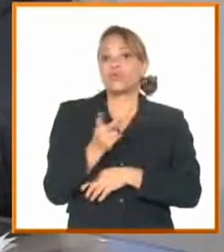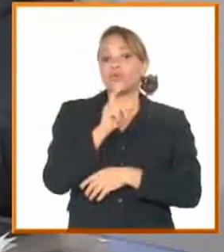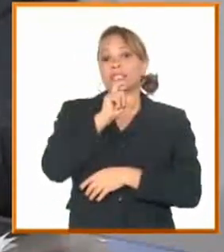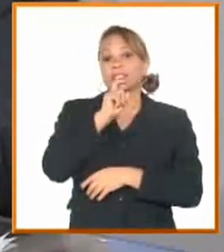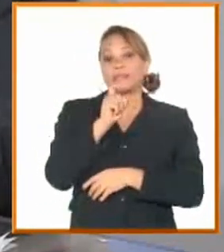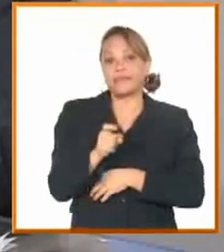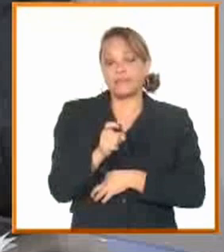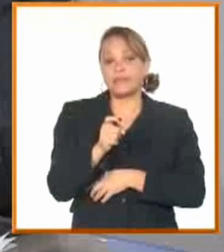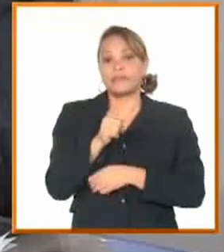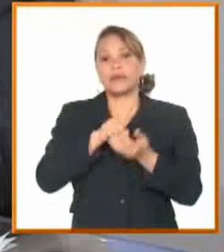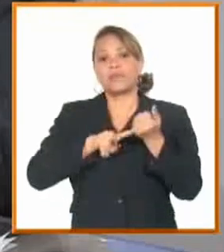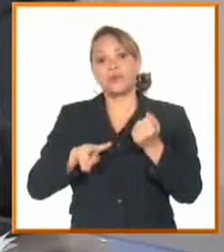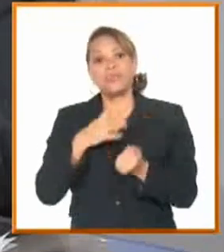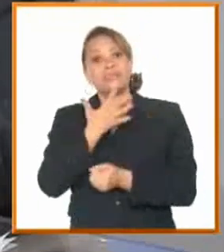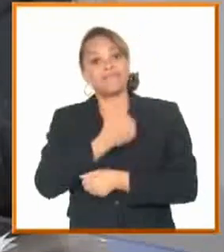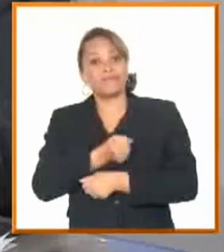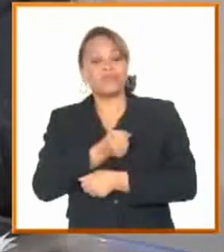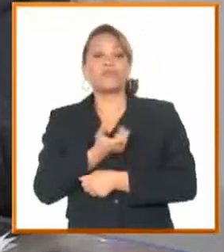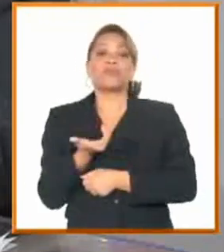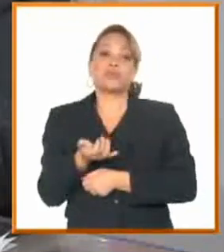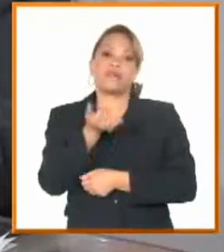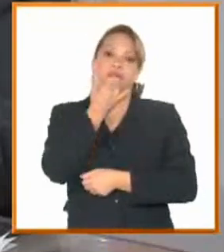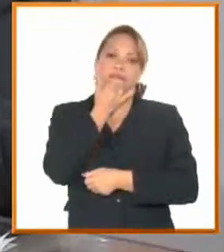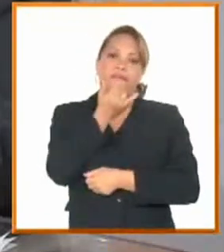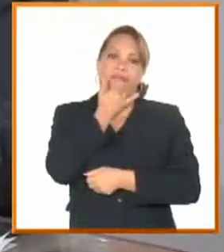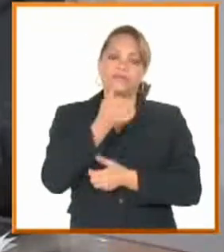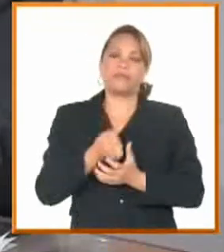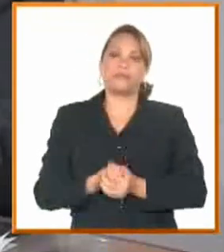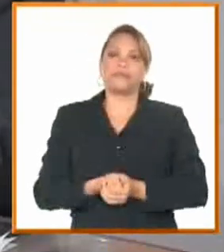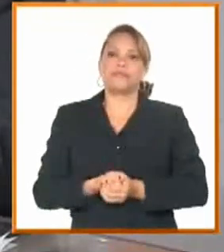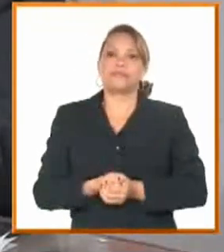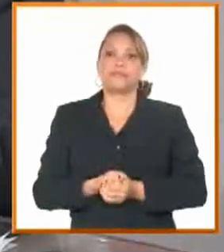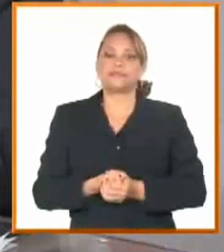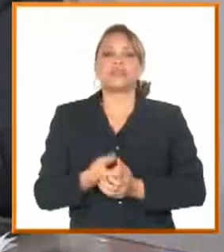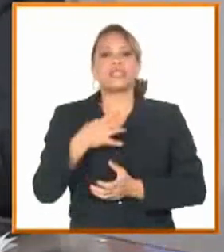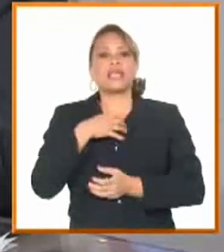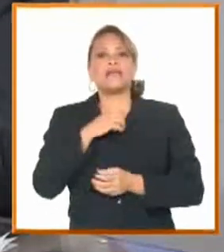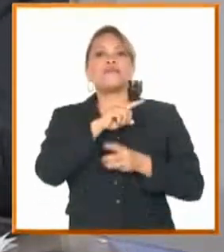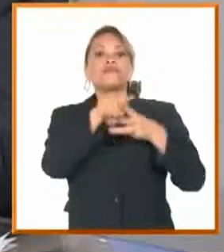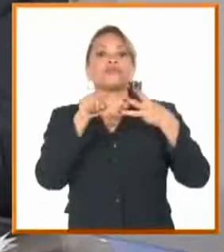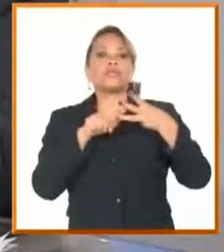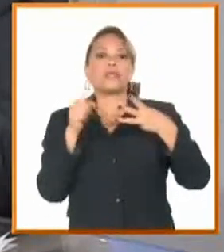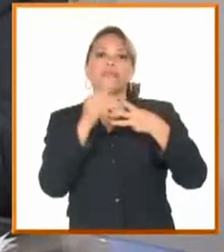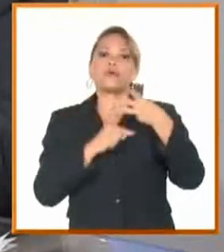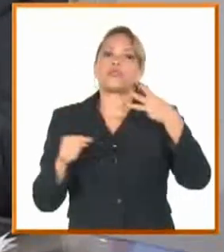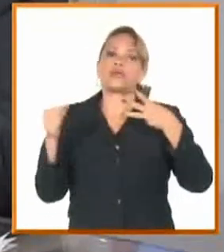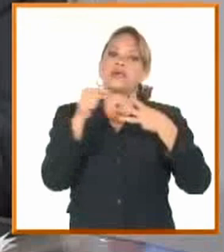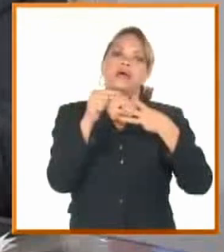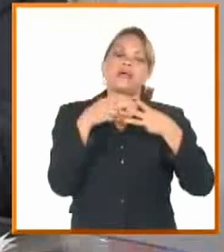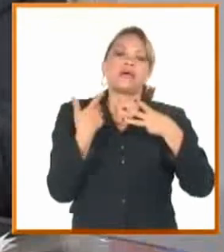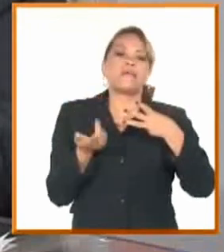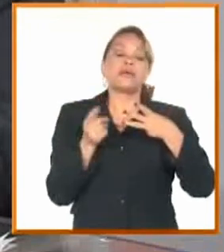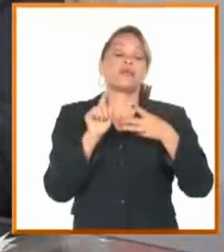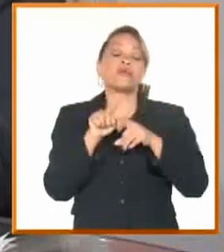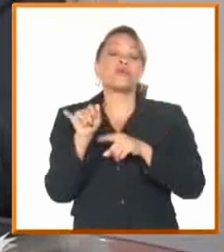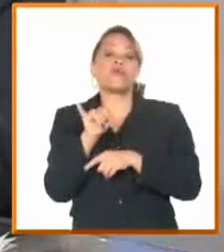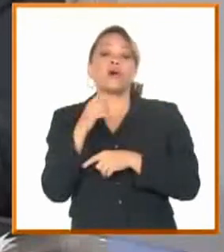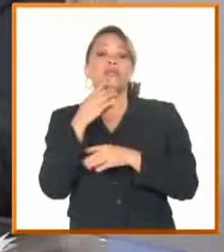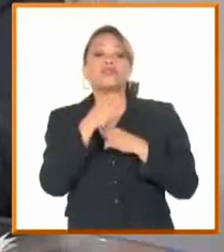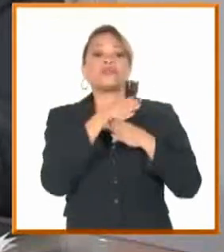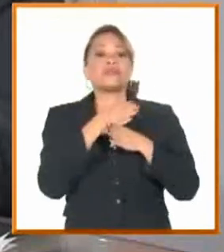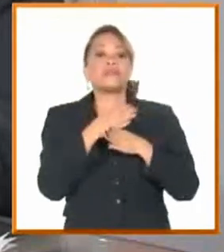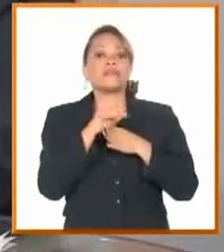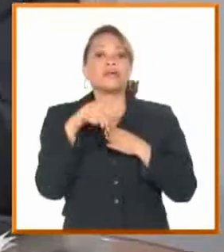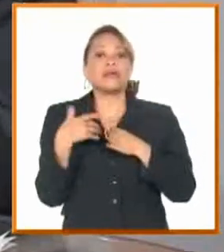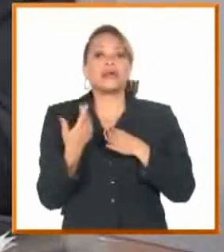local y también nosotros nacionalmente, por supuesto, están identificadas entre las prioridades, pero lo que trasladamos es que no significa que podemos tomar, en este